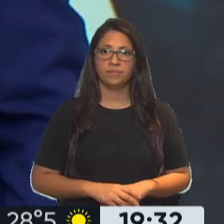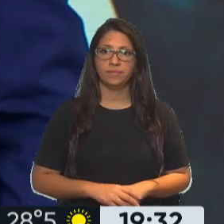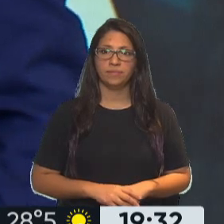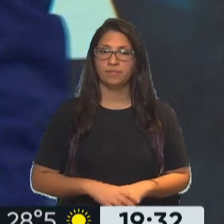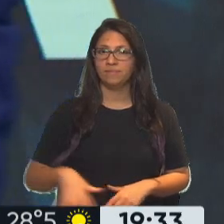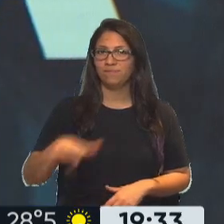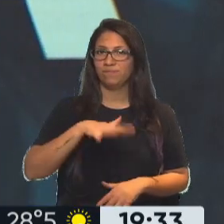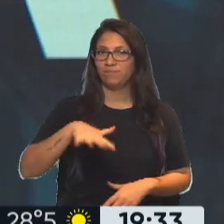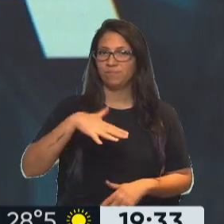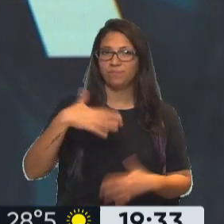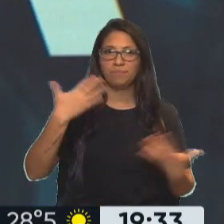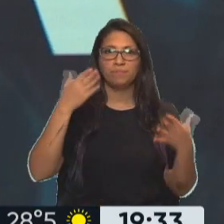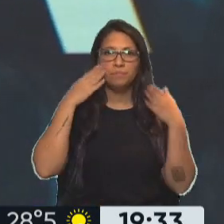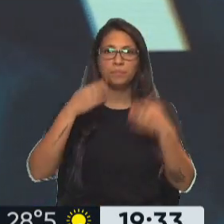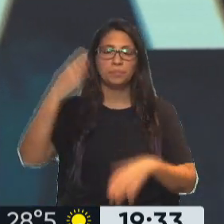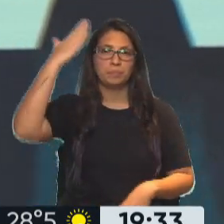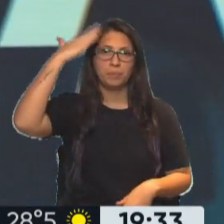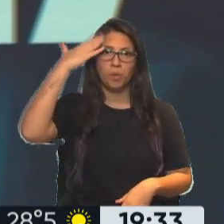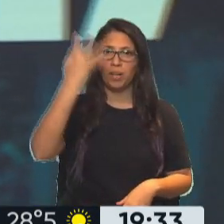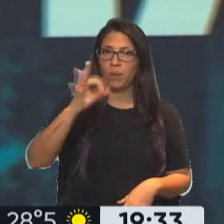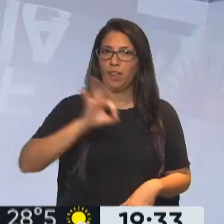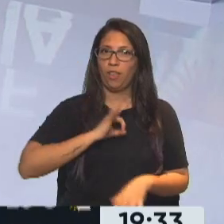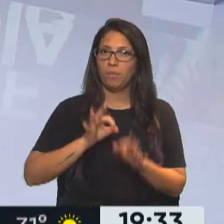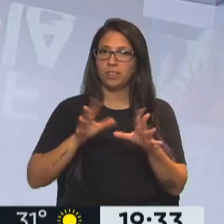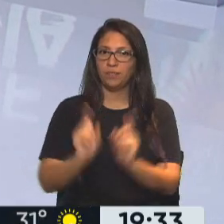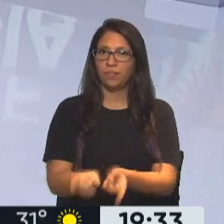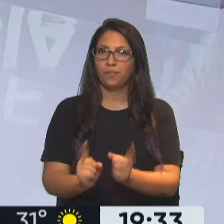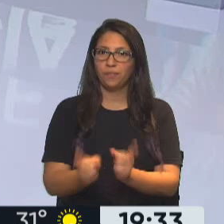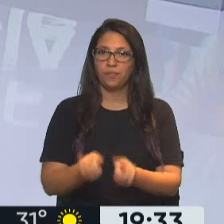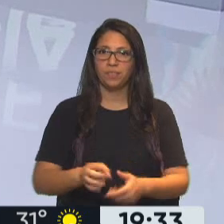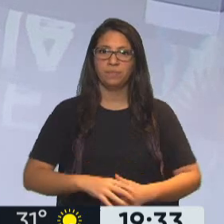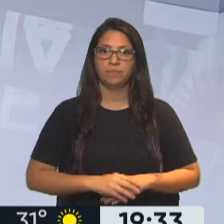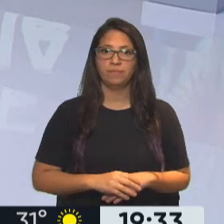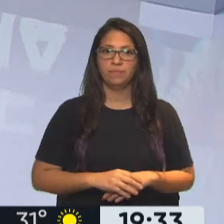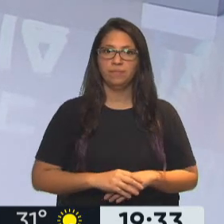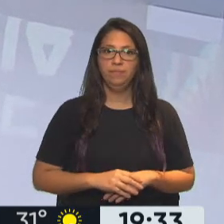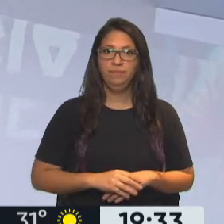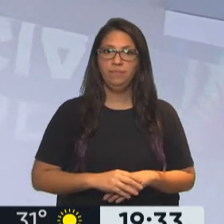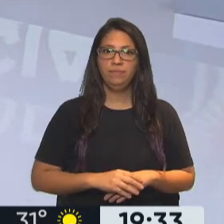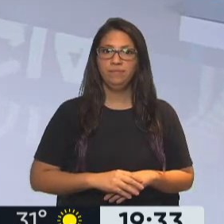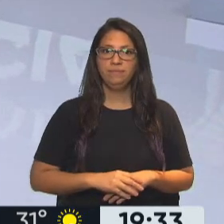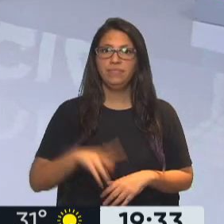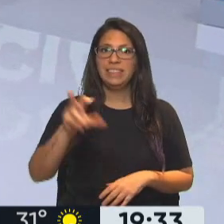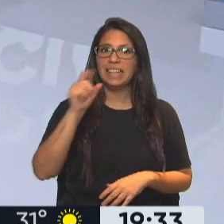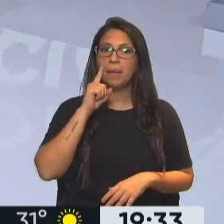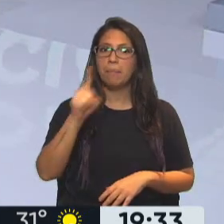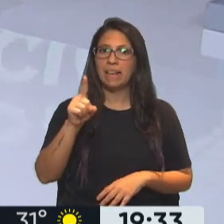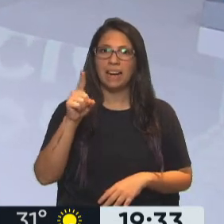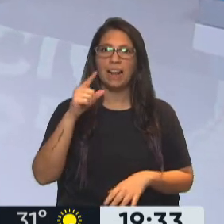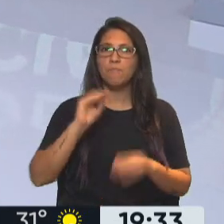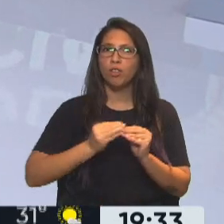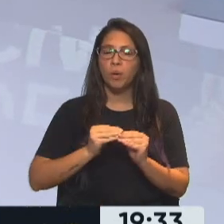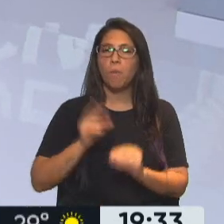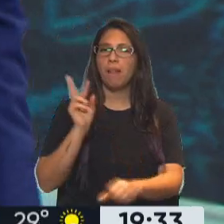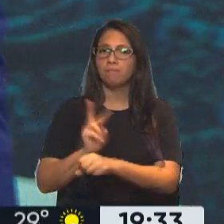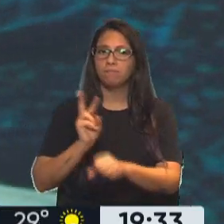Nuestro espacio de memoria, 40 años de democracia. 30.000 razones para cuidarla, juicio y castigo, el nunca